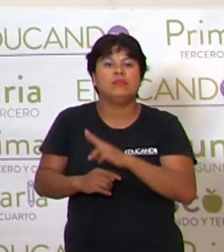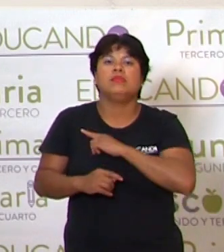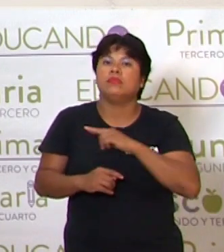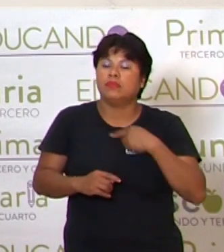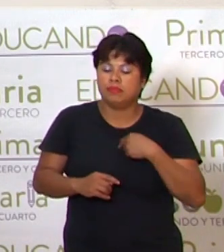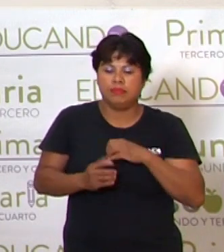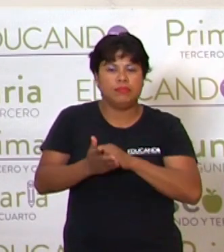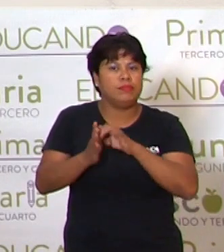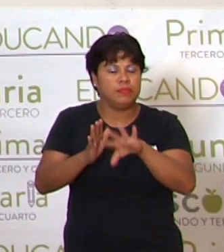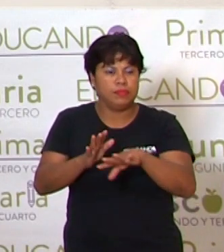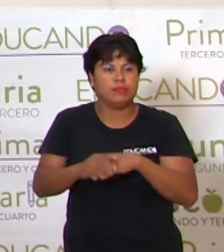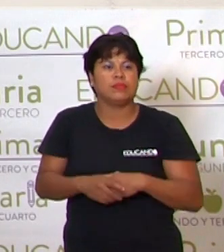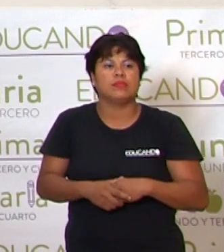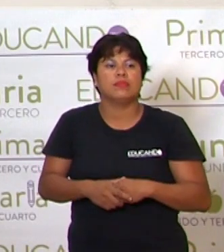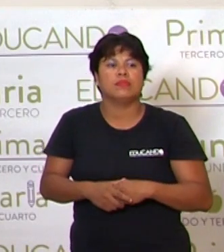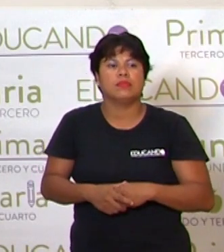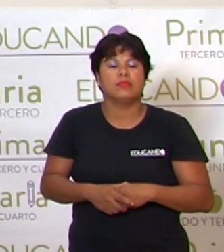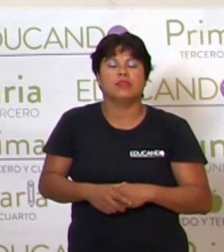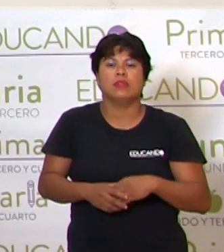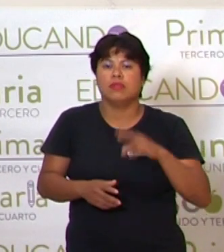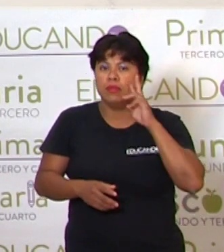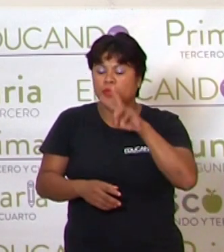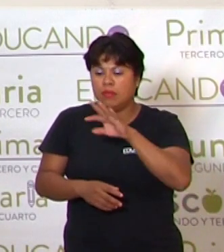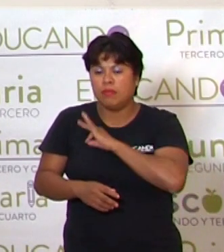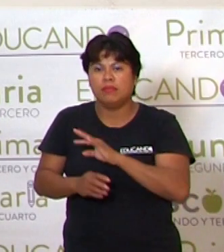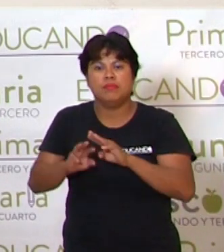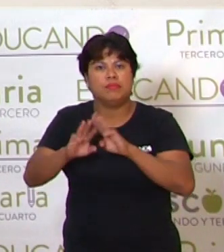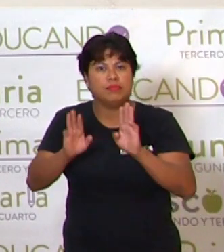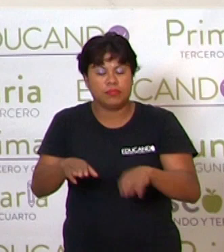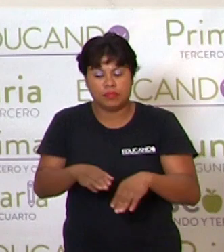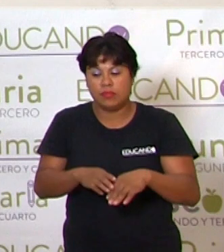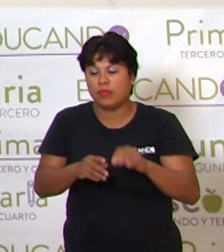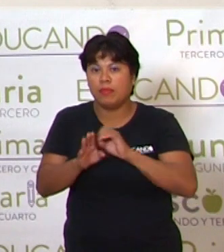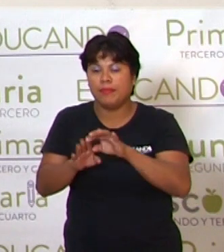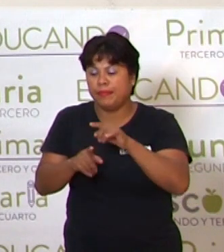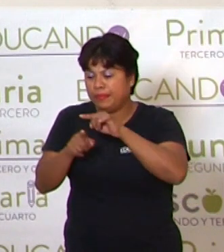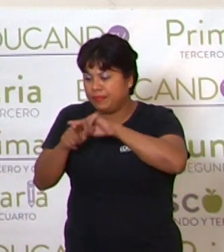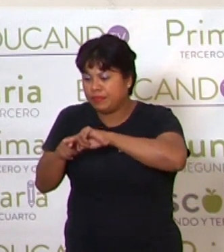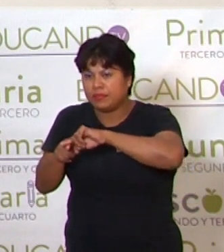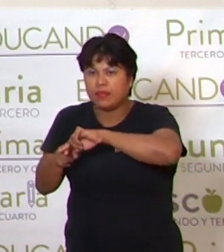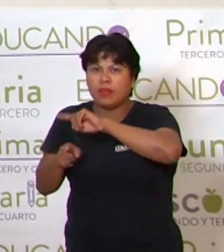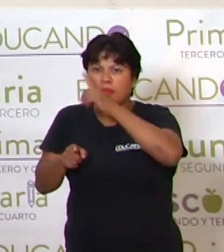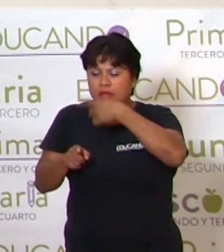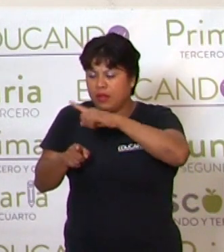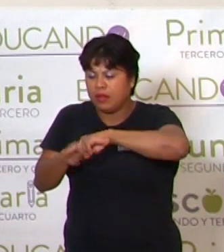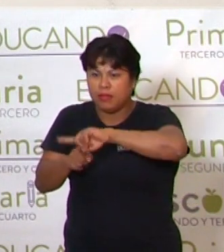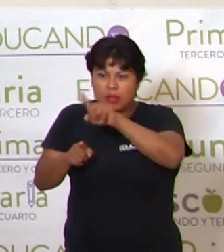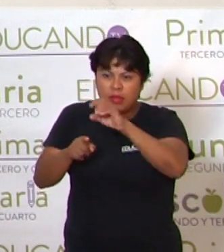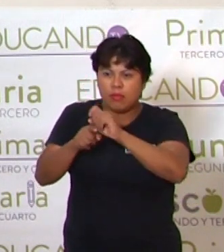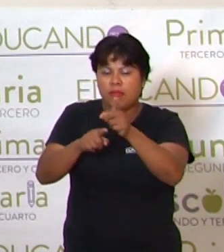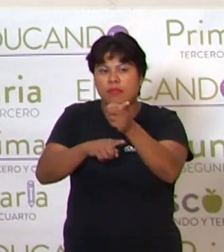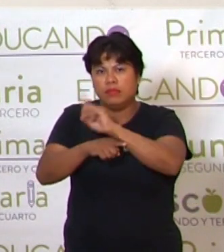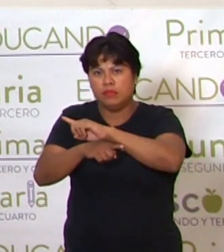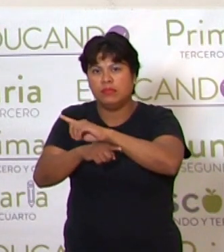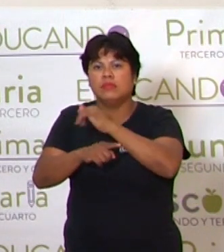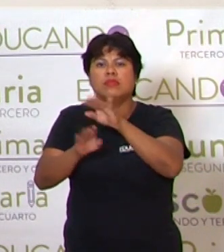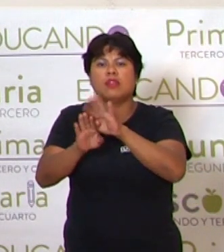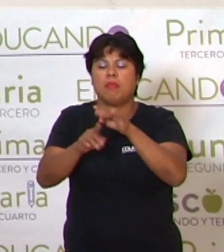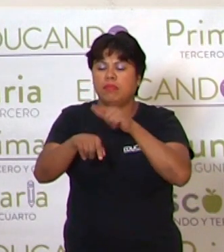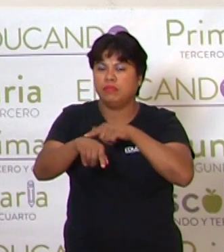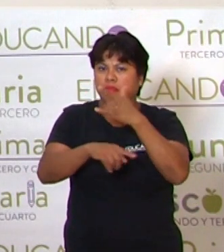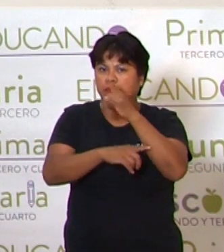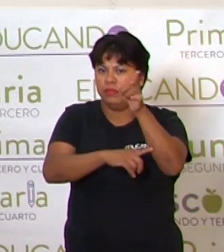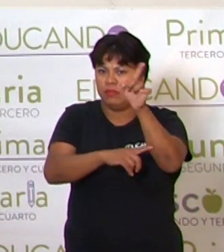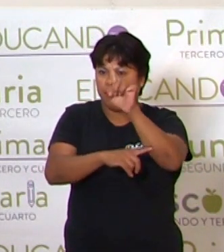Normalmente, nosotros podríamos medir de acá para acá y luego para acá, ¿verdad? Que sería como es una manecilla del